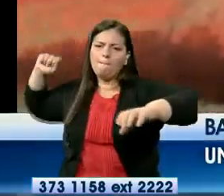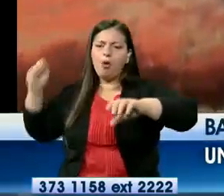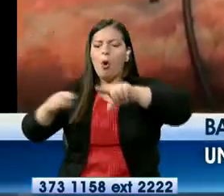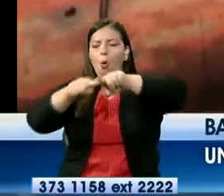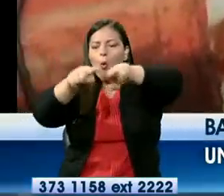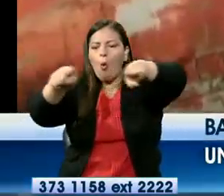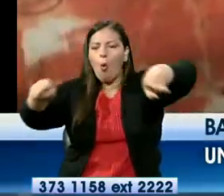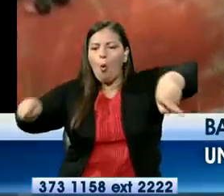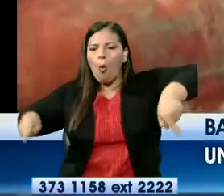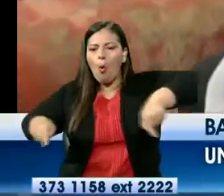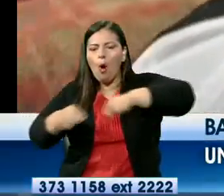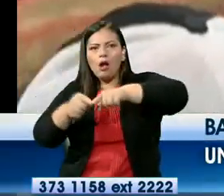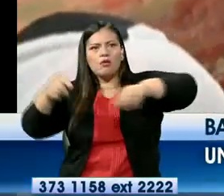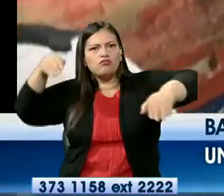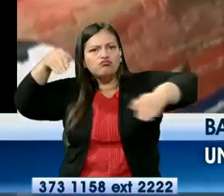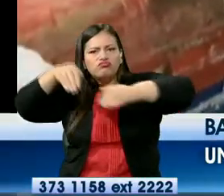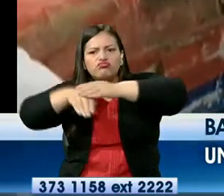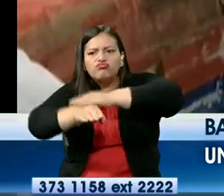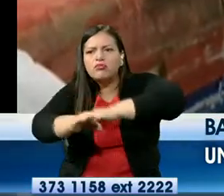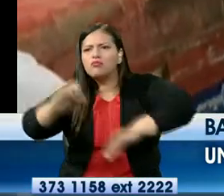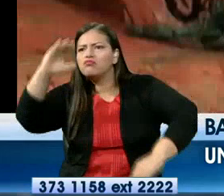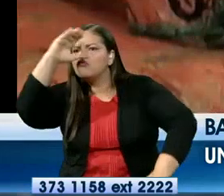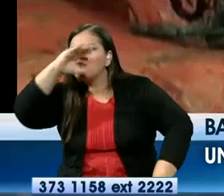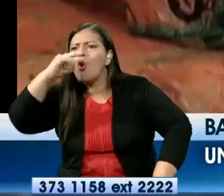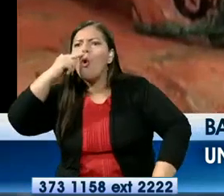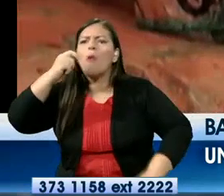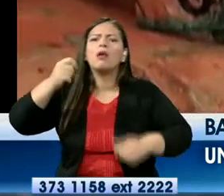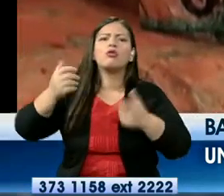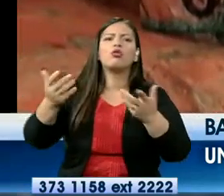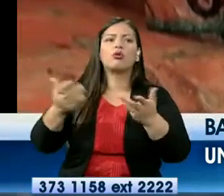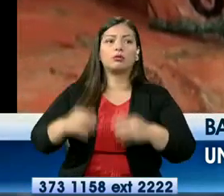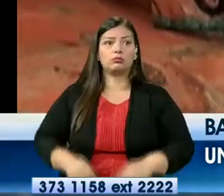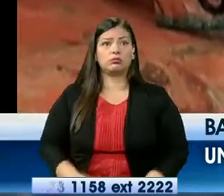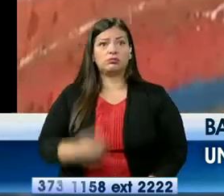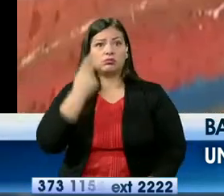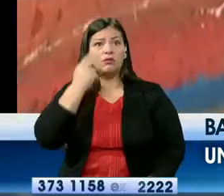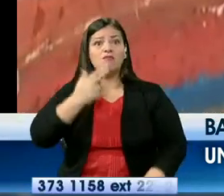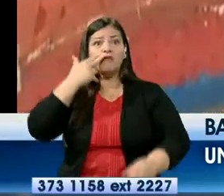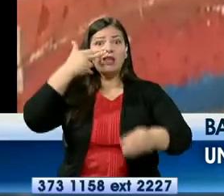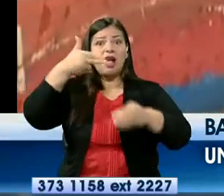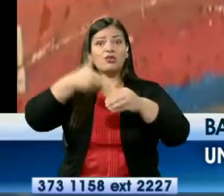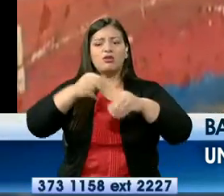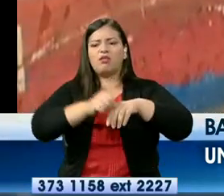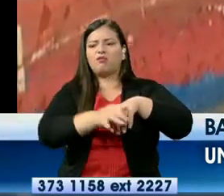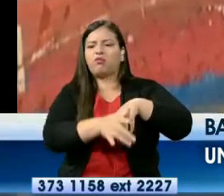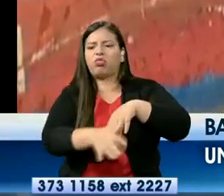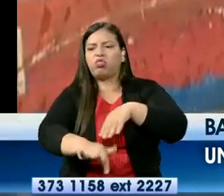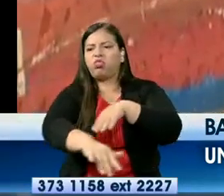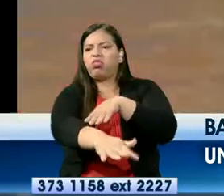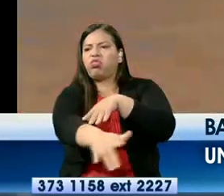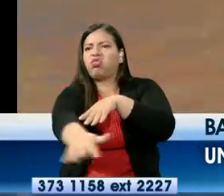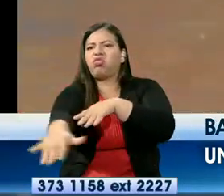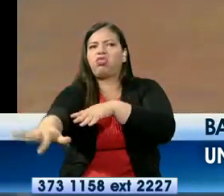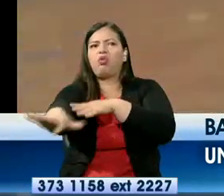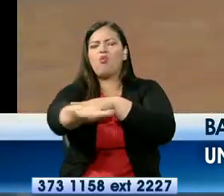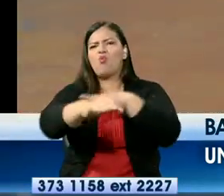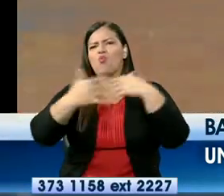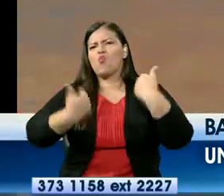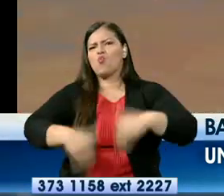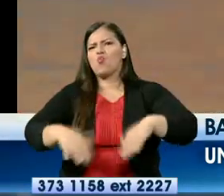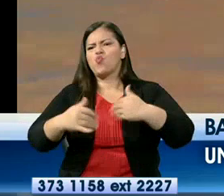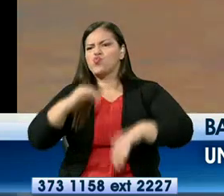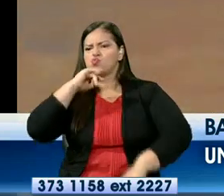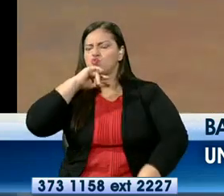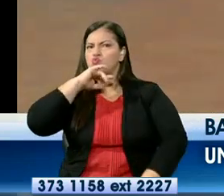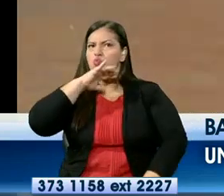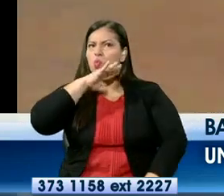derramó en el río Guayas no provoque un problema de contaminación ambiental. Este lunes continuarán con la búsqueda y esperan que las condiciones de la